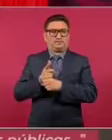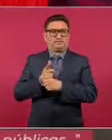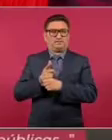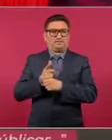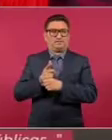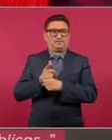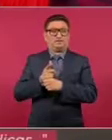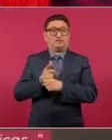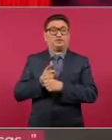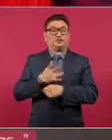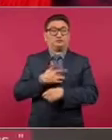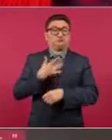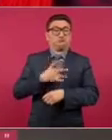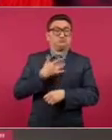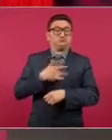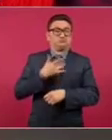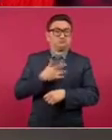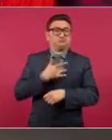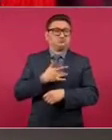indicios